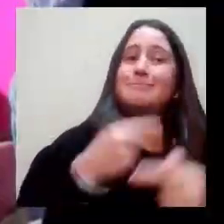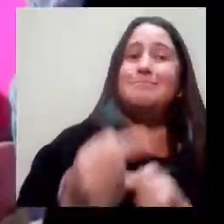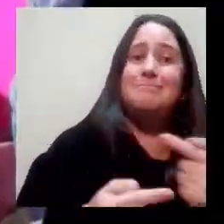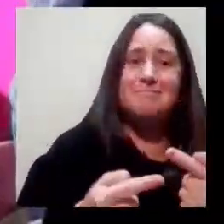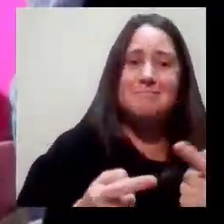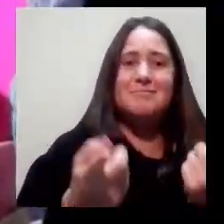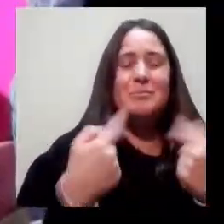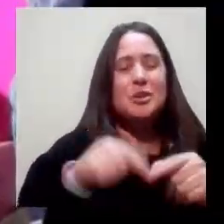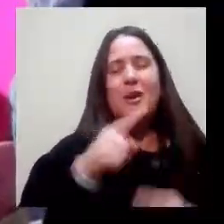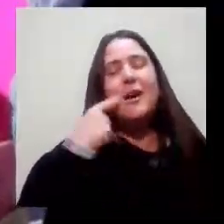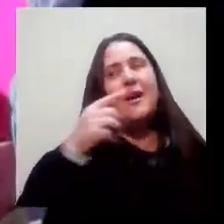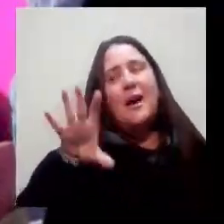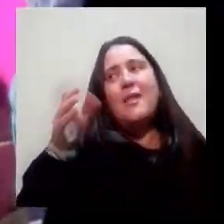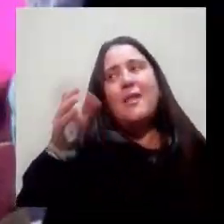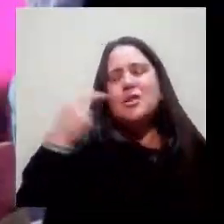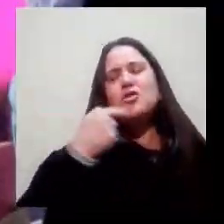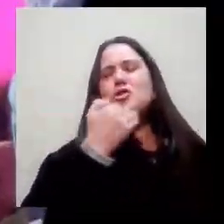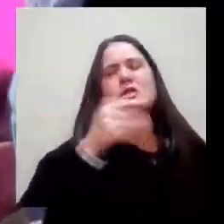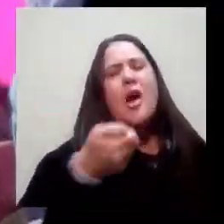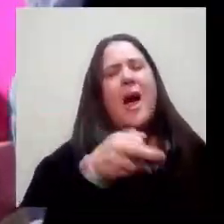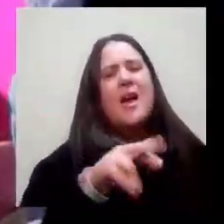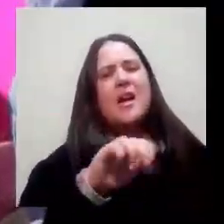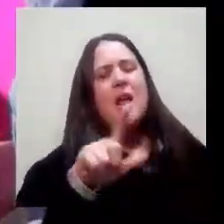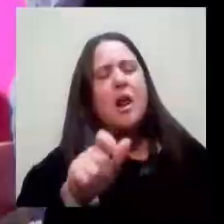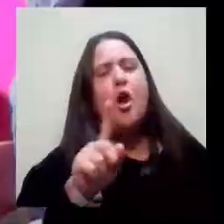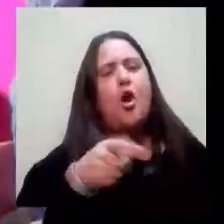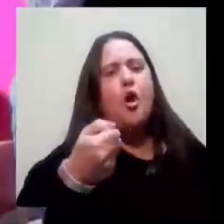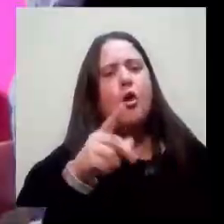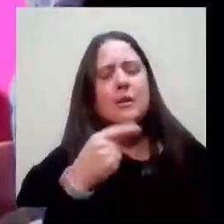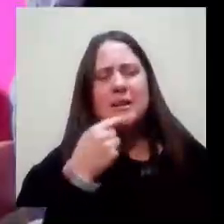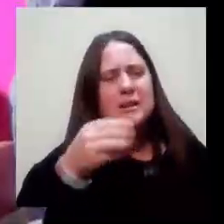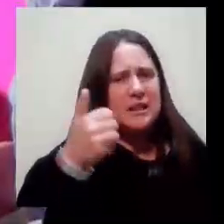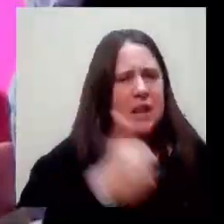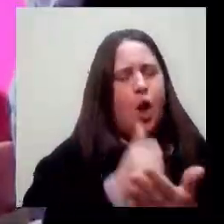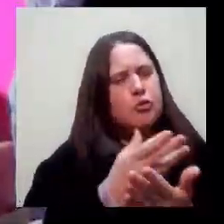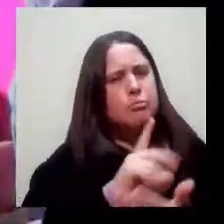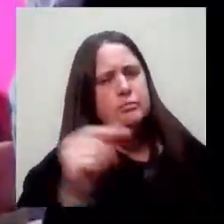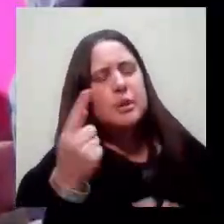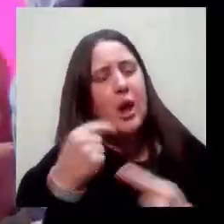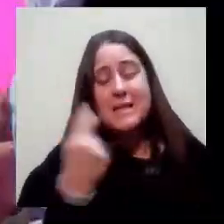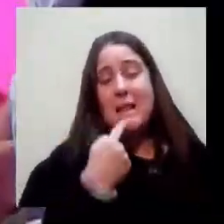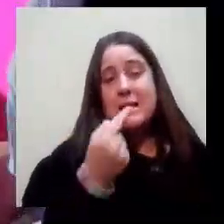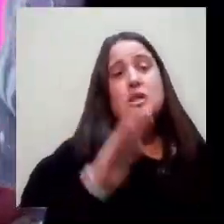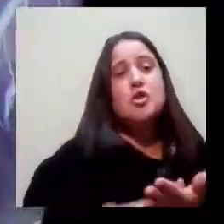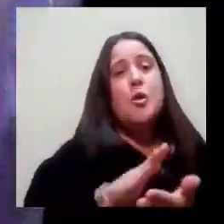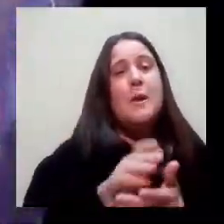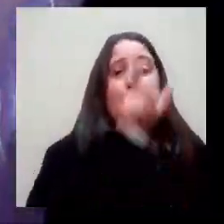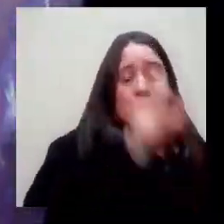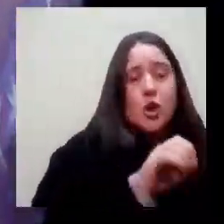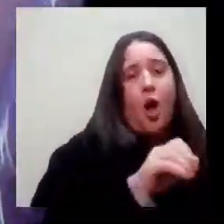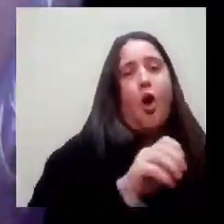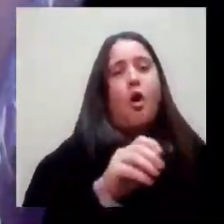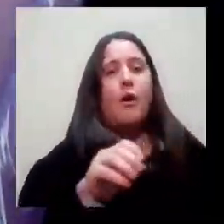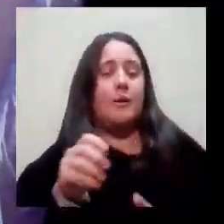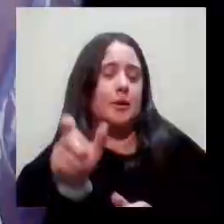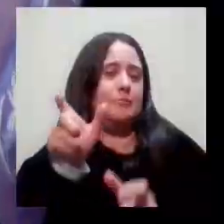no sé si está por acá hoy, ahora, o ya se fue, ayer Ariel hablaba de individuos y personas. Y bueno, para que seamos